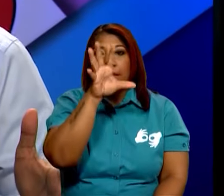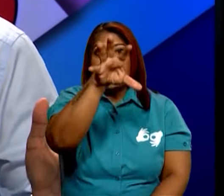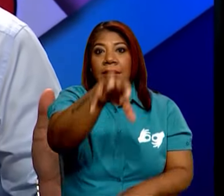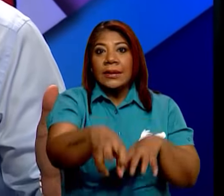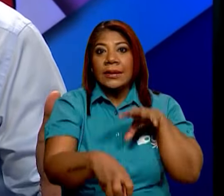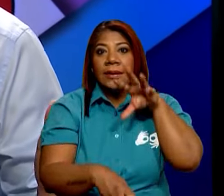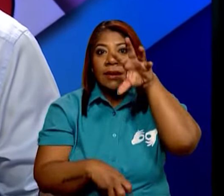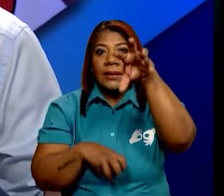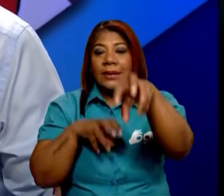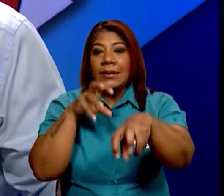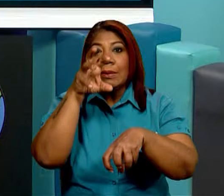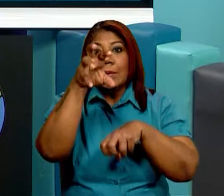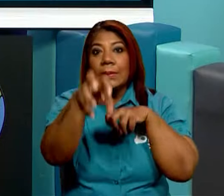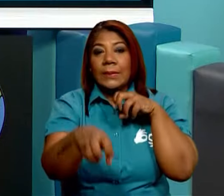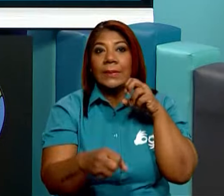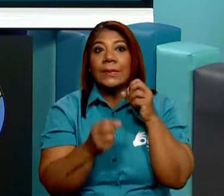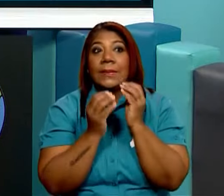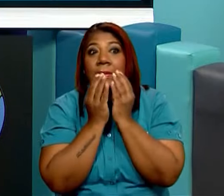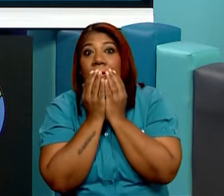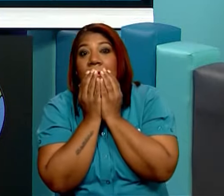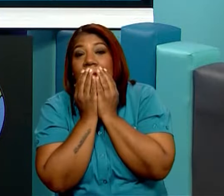Yo soy el león.